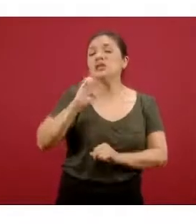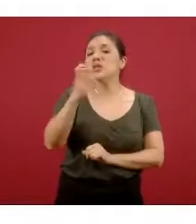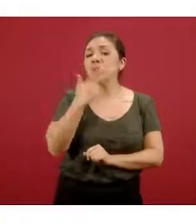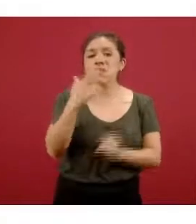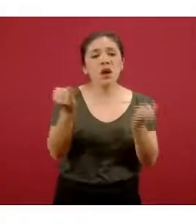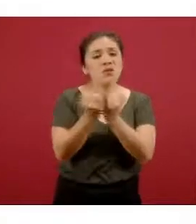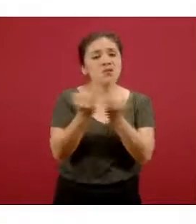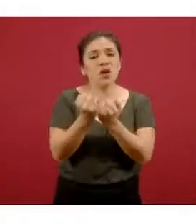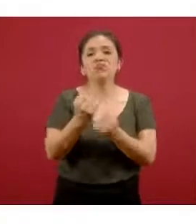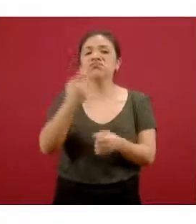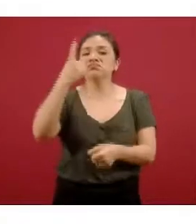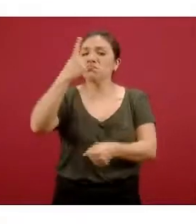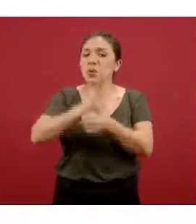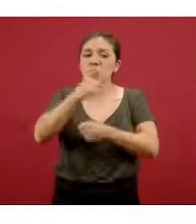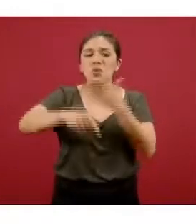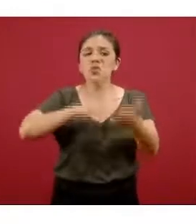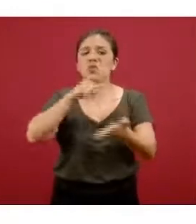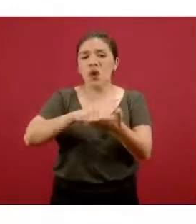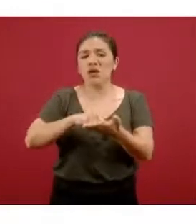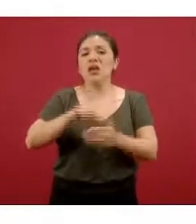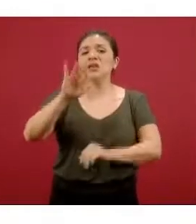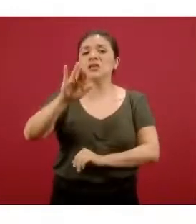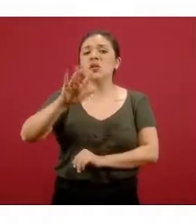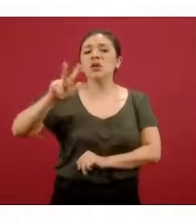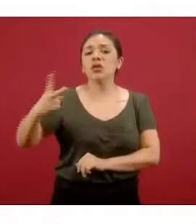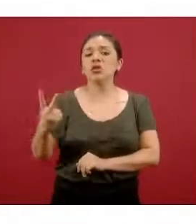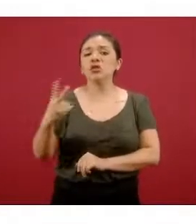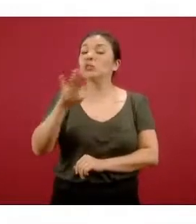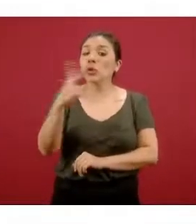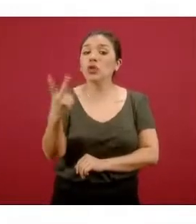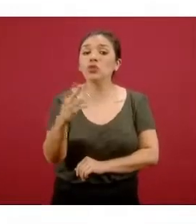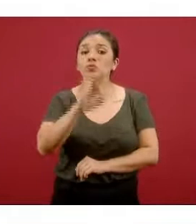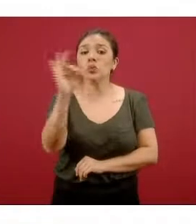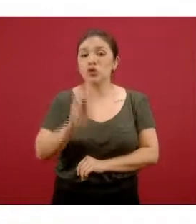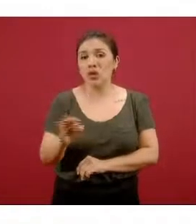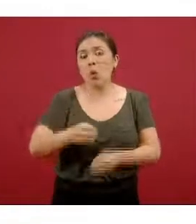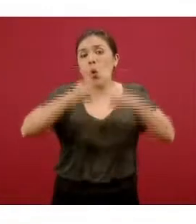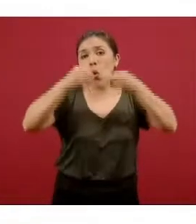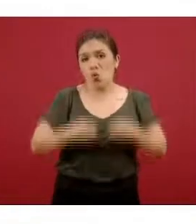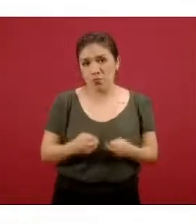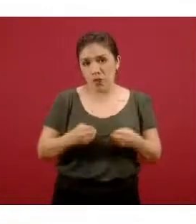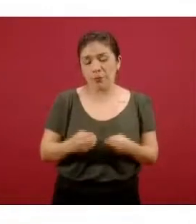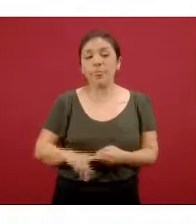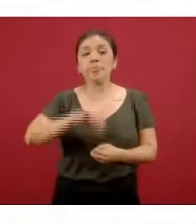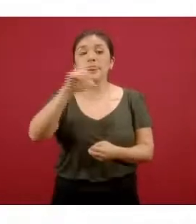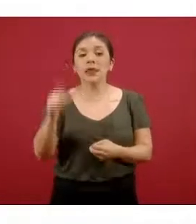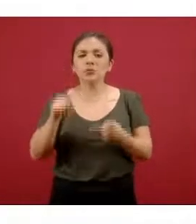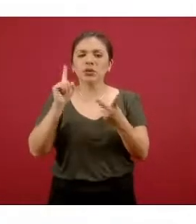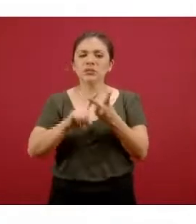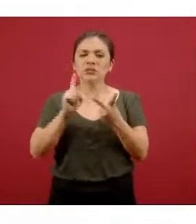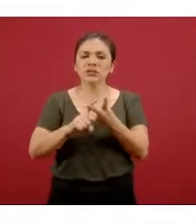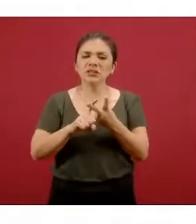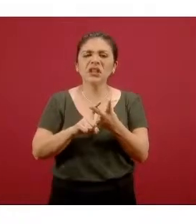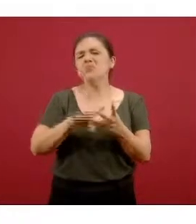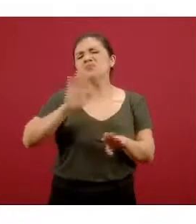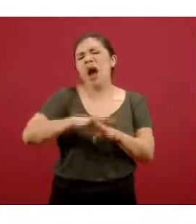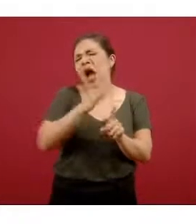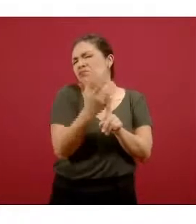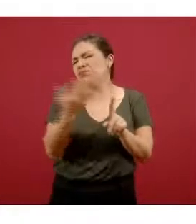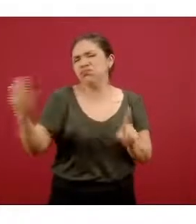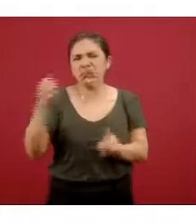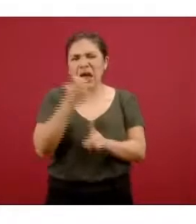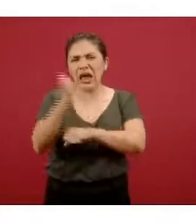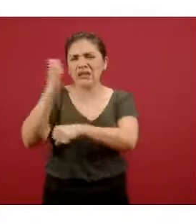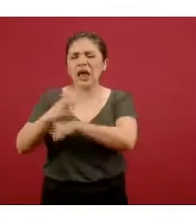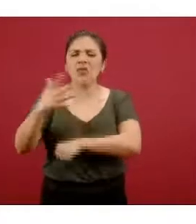teniendo una ocupación de un 52%. Después de ella, las demás 31 entidades